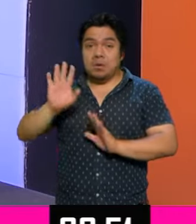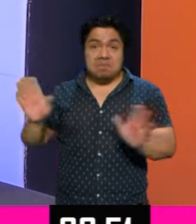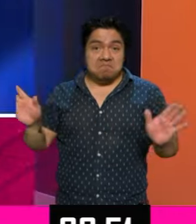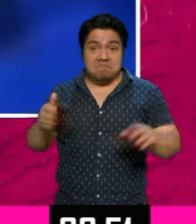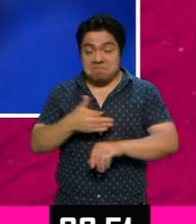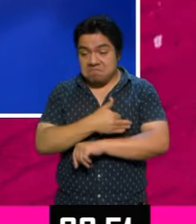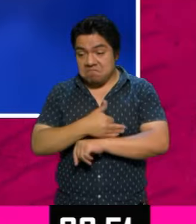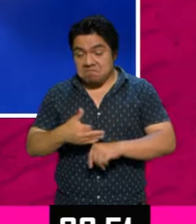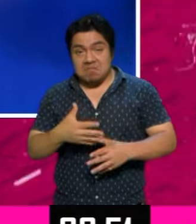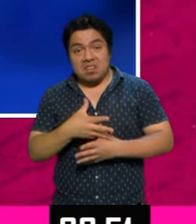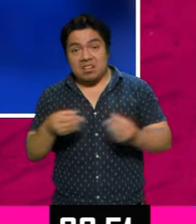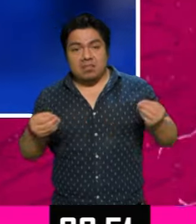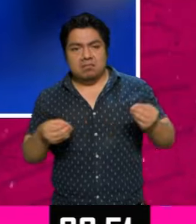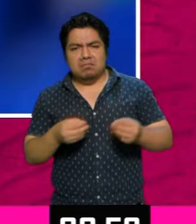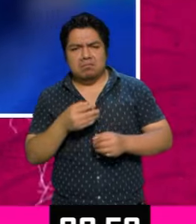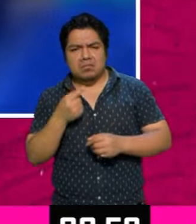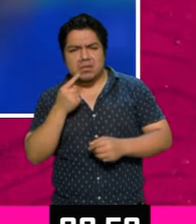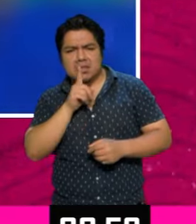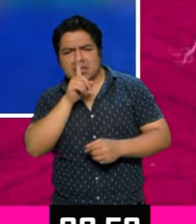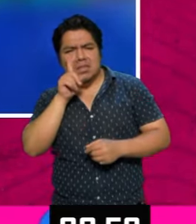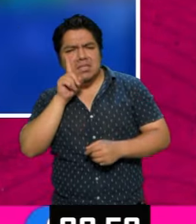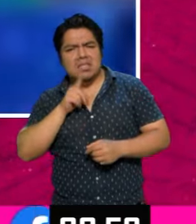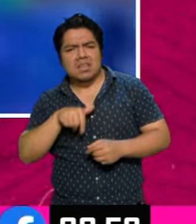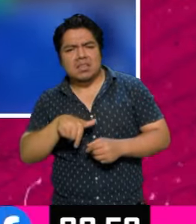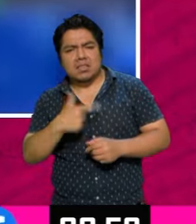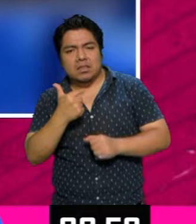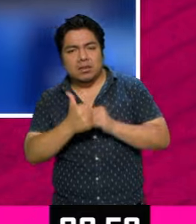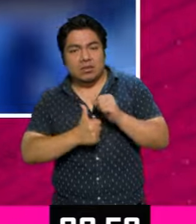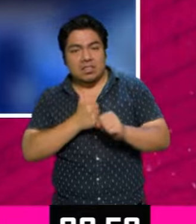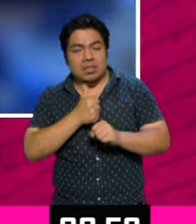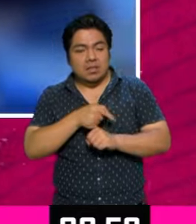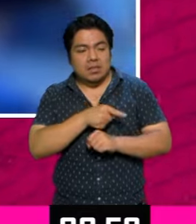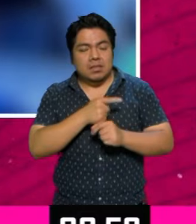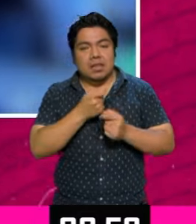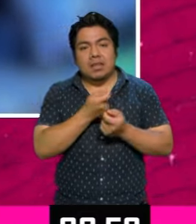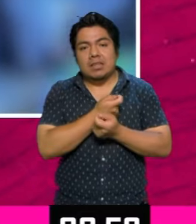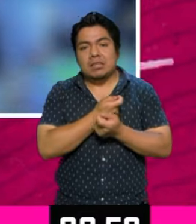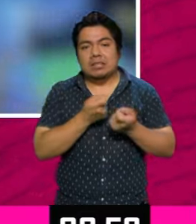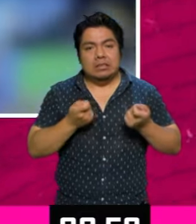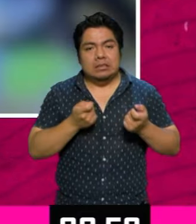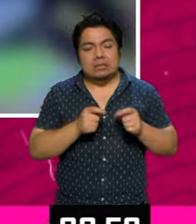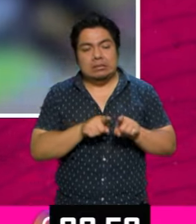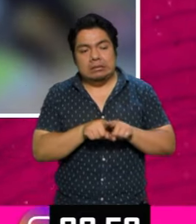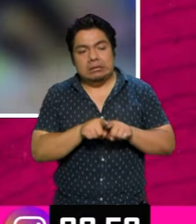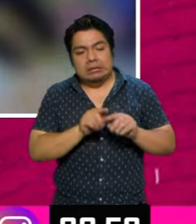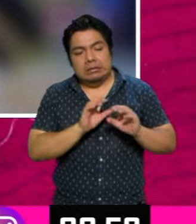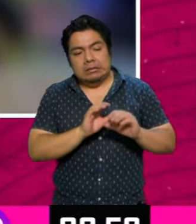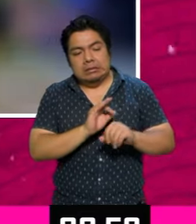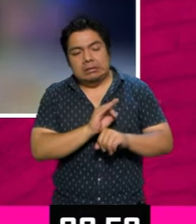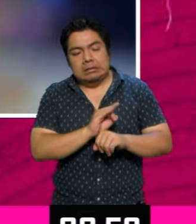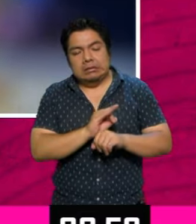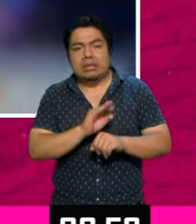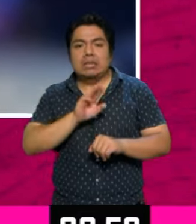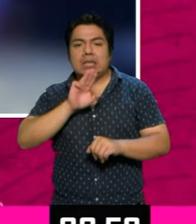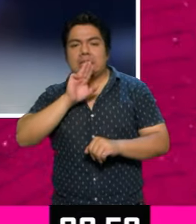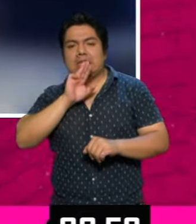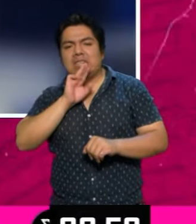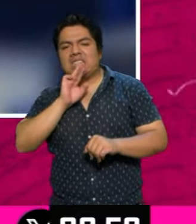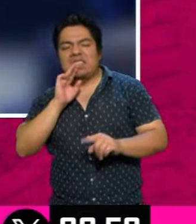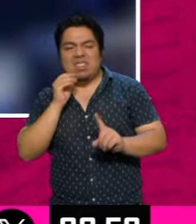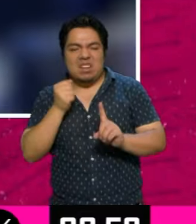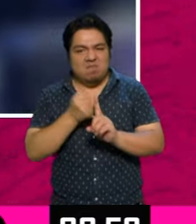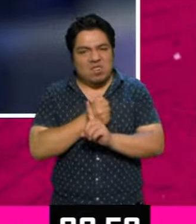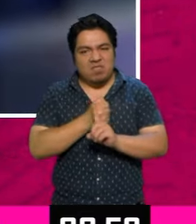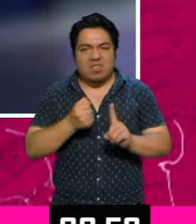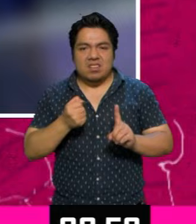una chica aproximadamente de 12 años se tiene que hacer cargo de sus hermanitos. No la pasa nada bien, pero la mamá es súper pues violenta de alguna